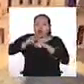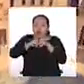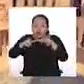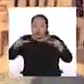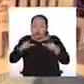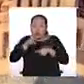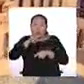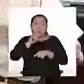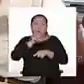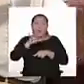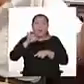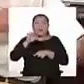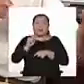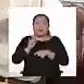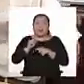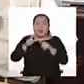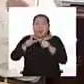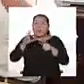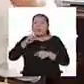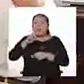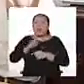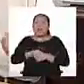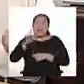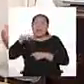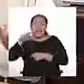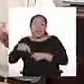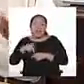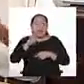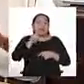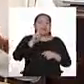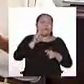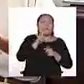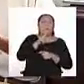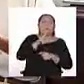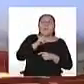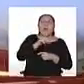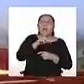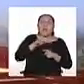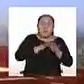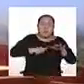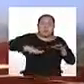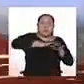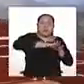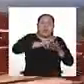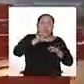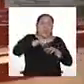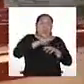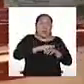existían. Valle del Rímac, de Lima, son creación de nuestra población.